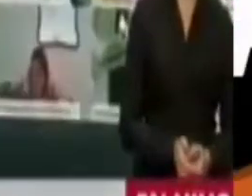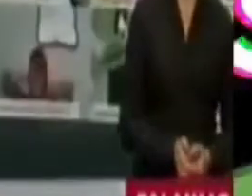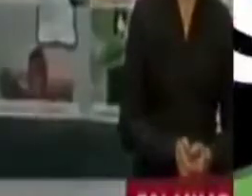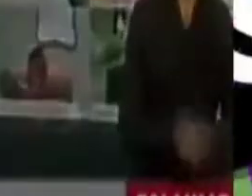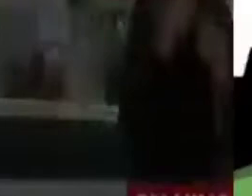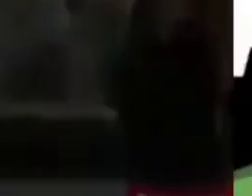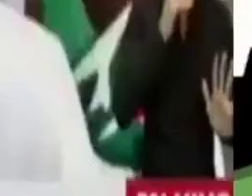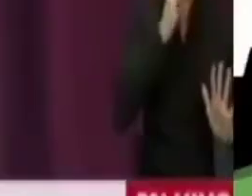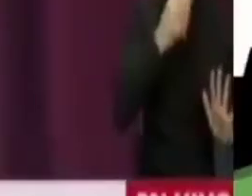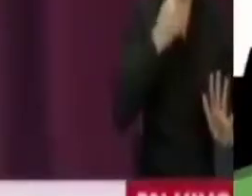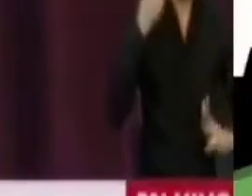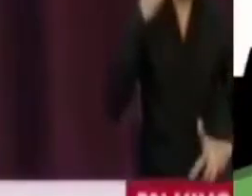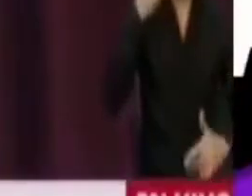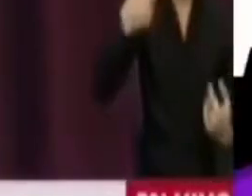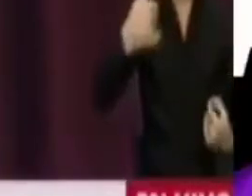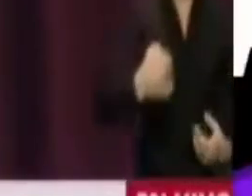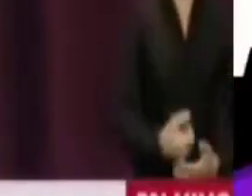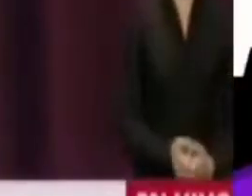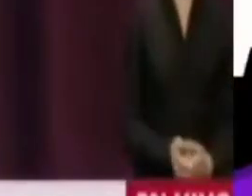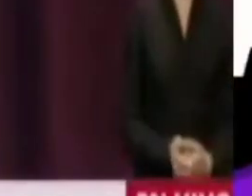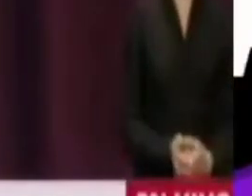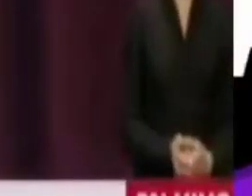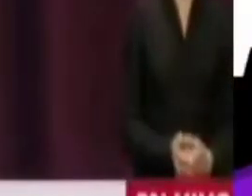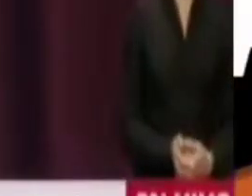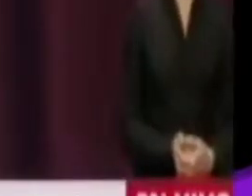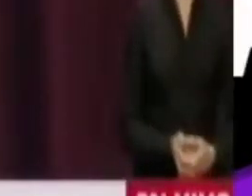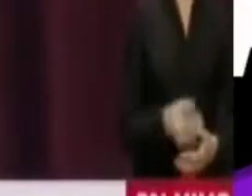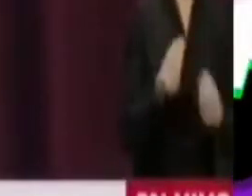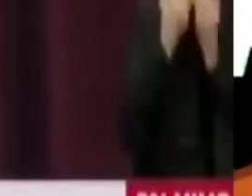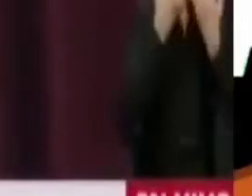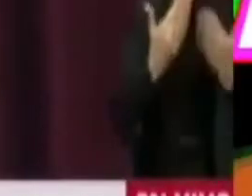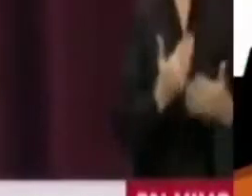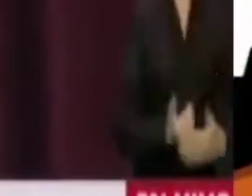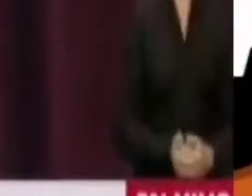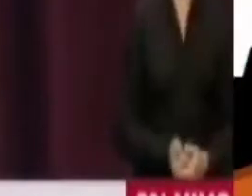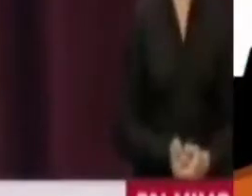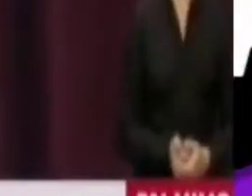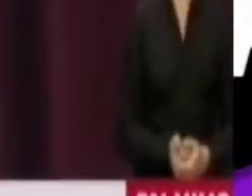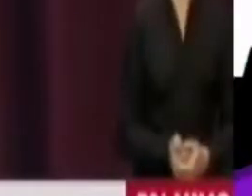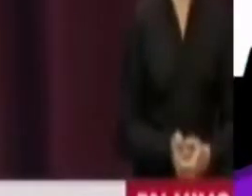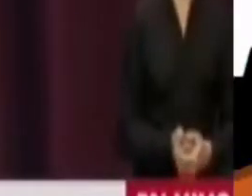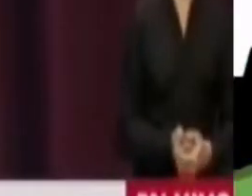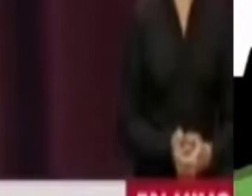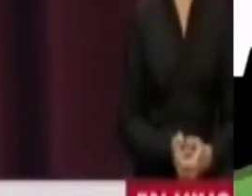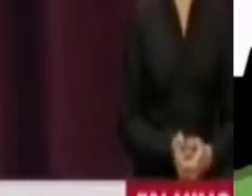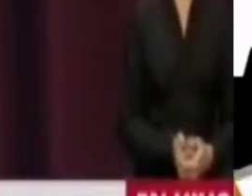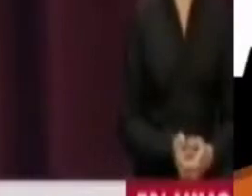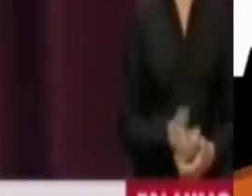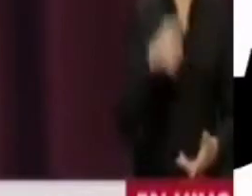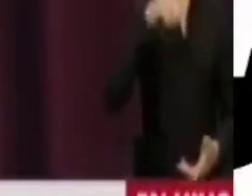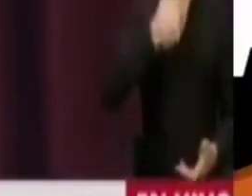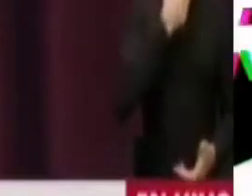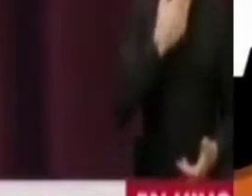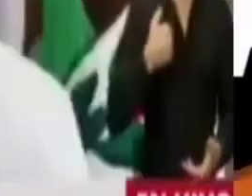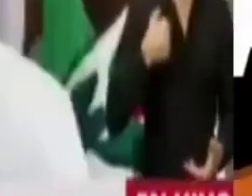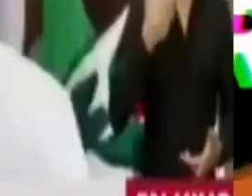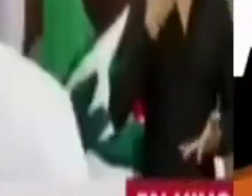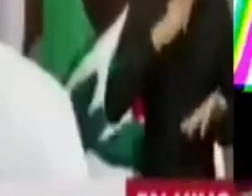es la firma del pacto fiscal que hicieron la mayoría de las provincias, y que en San